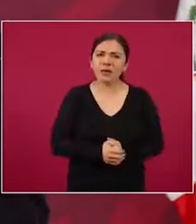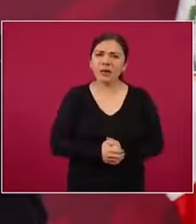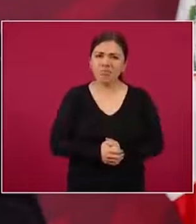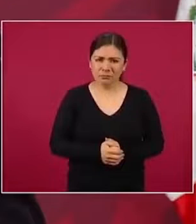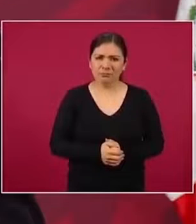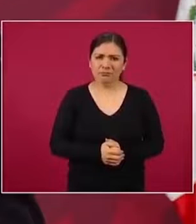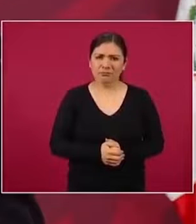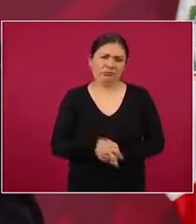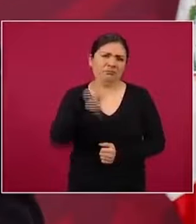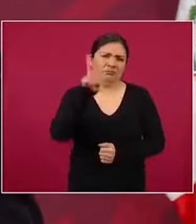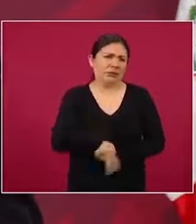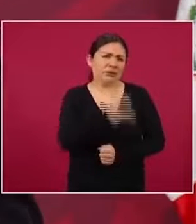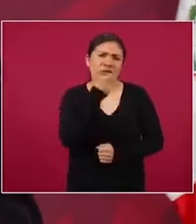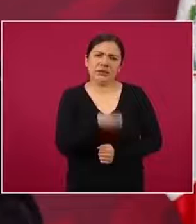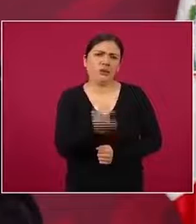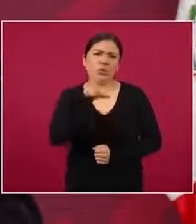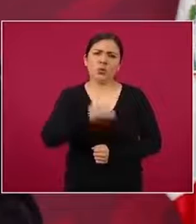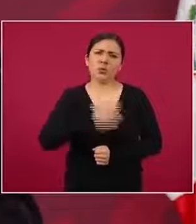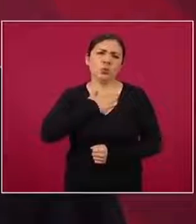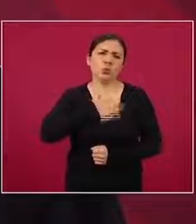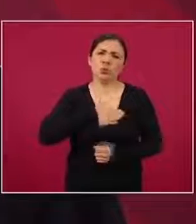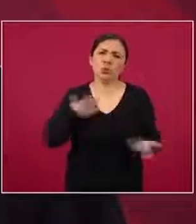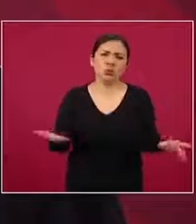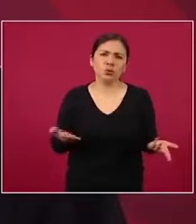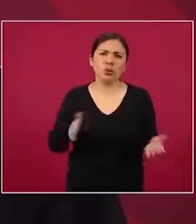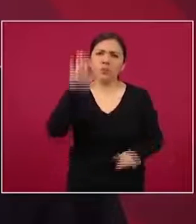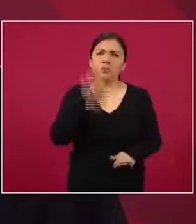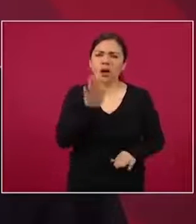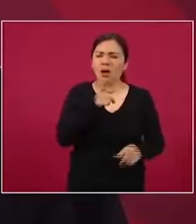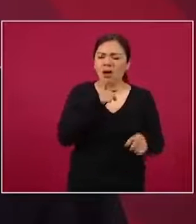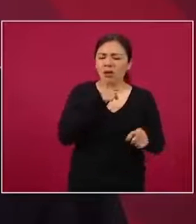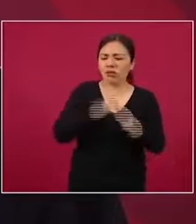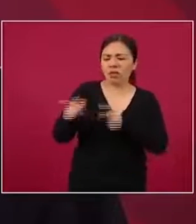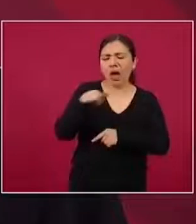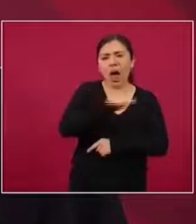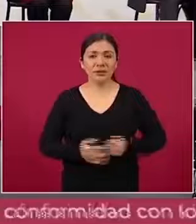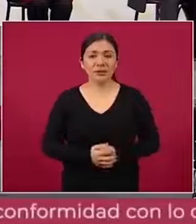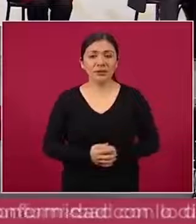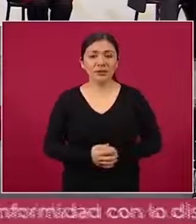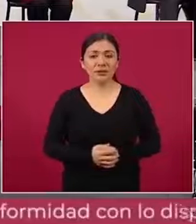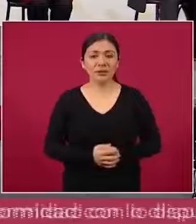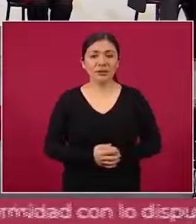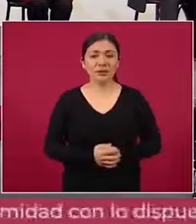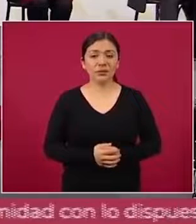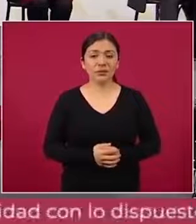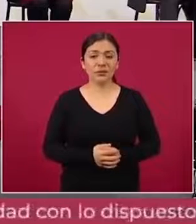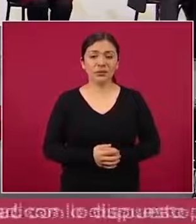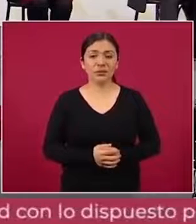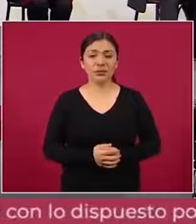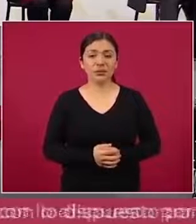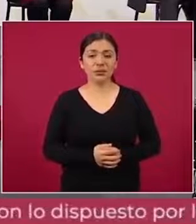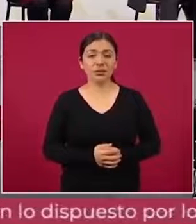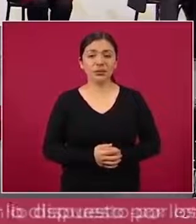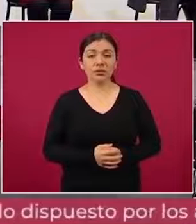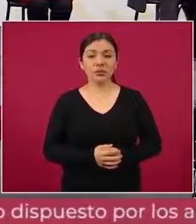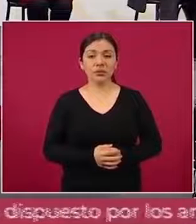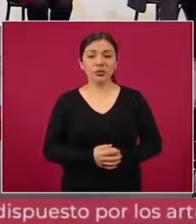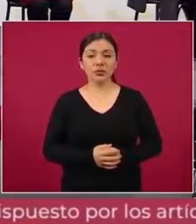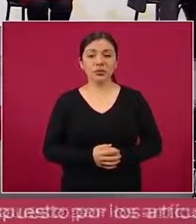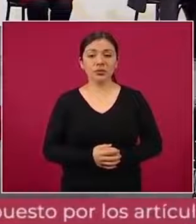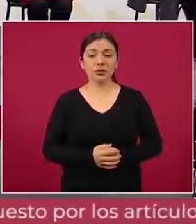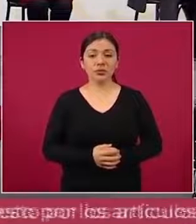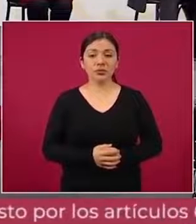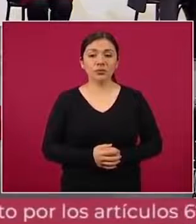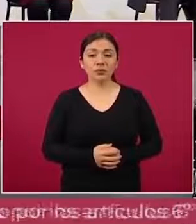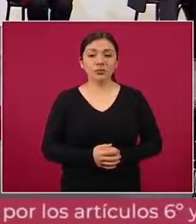Nos han ofendido. El presidente de México, Andrés Manuel López Obrador, matiza sus declaraciones del pasado